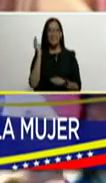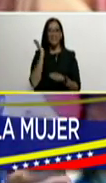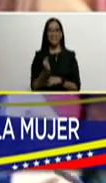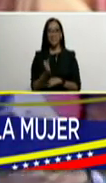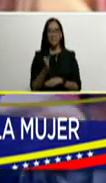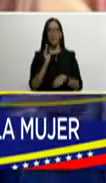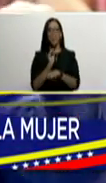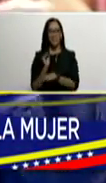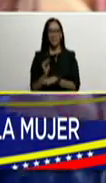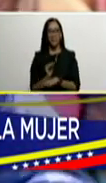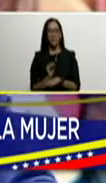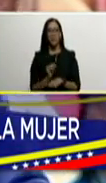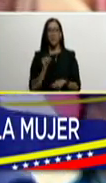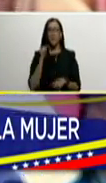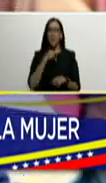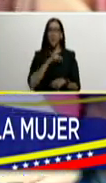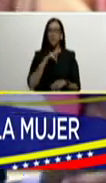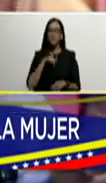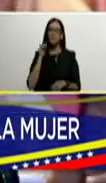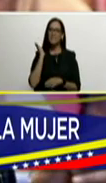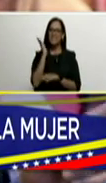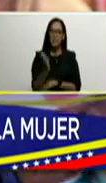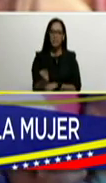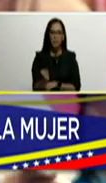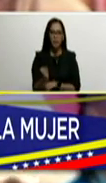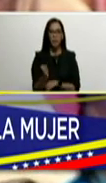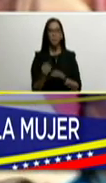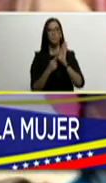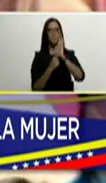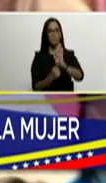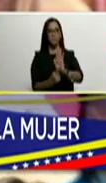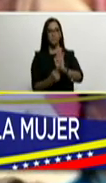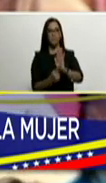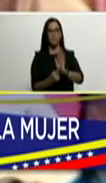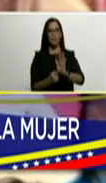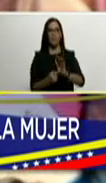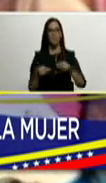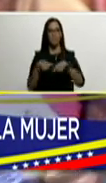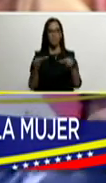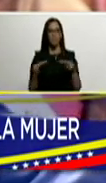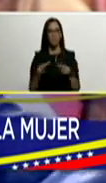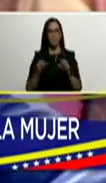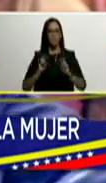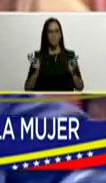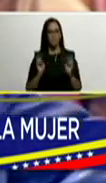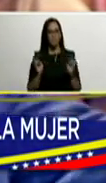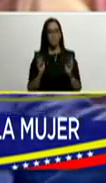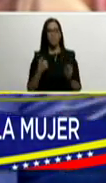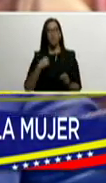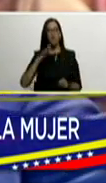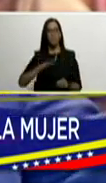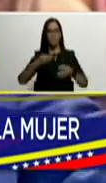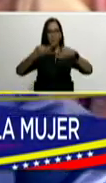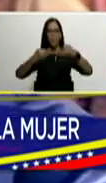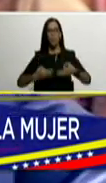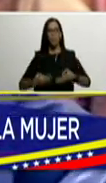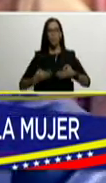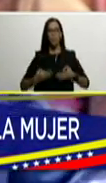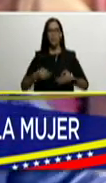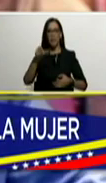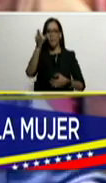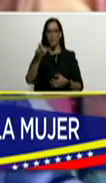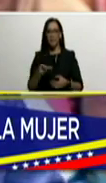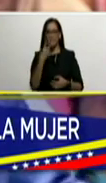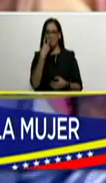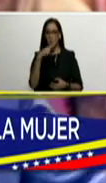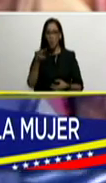Sancionar es prevenir. Cuando uno sanciona ejemplarmente un delito de esta naturaleza, yo estoy seguro que el vecino que vio